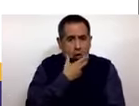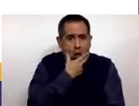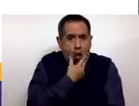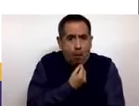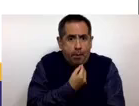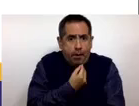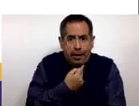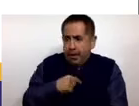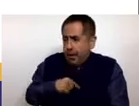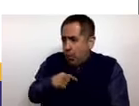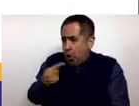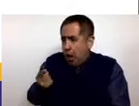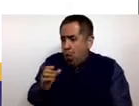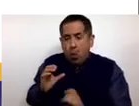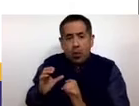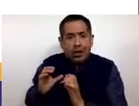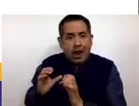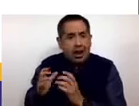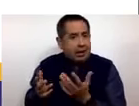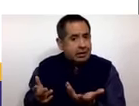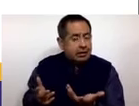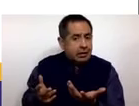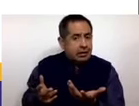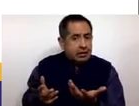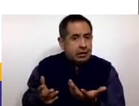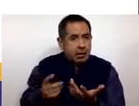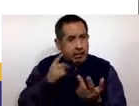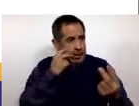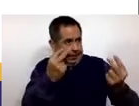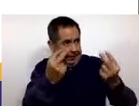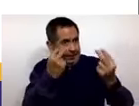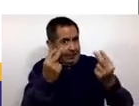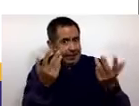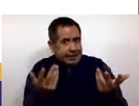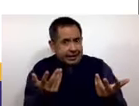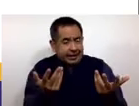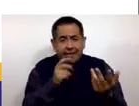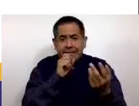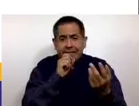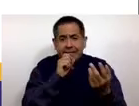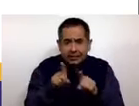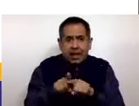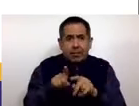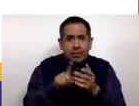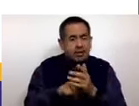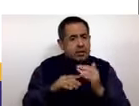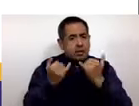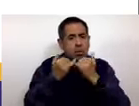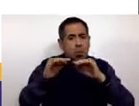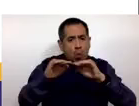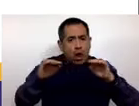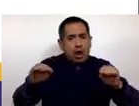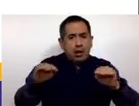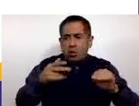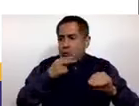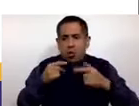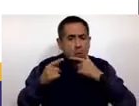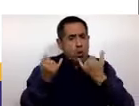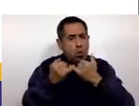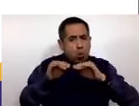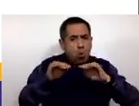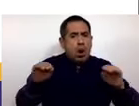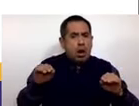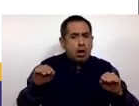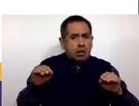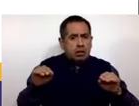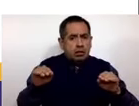cuidar, para que se viera también la condición de igualdad y la situación de la mujer. A la mujer